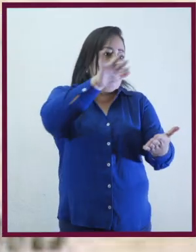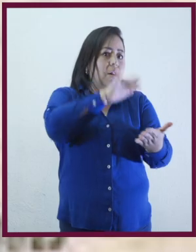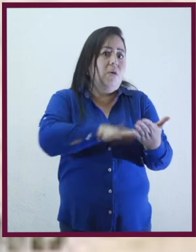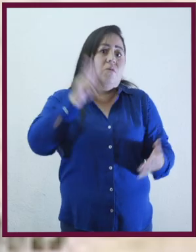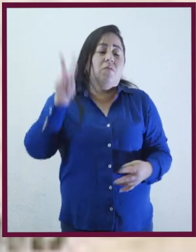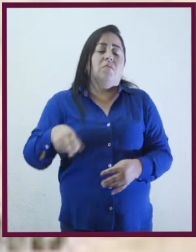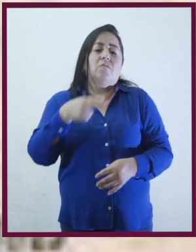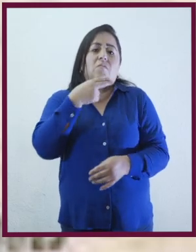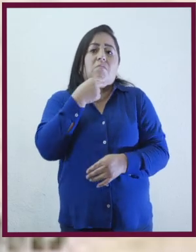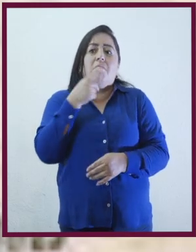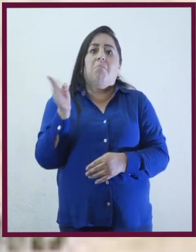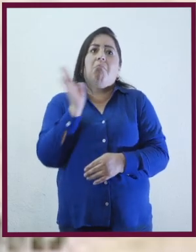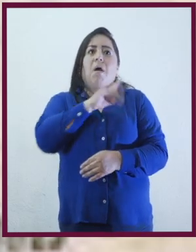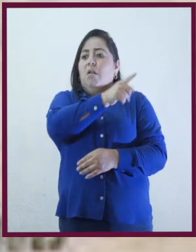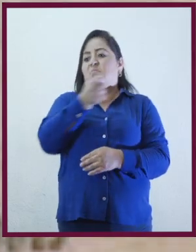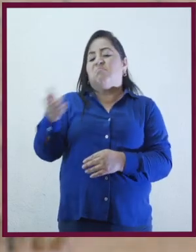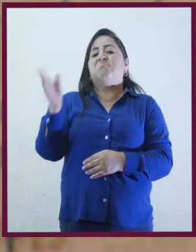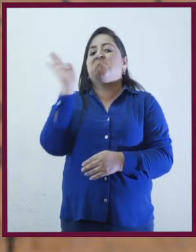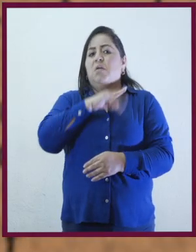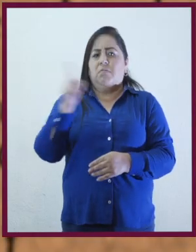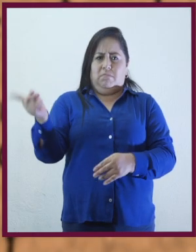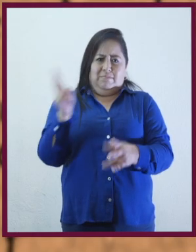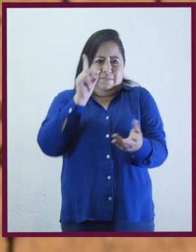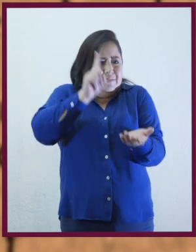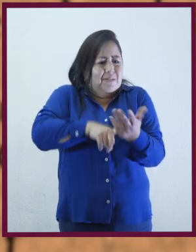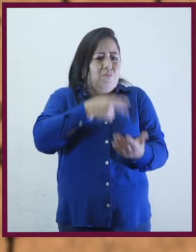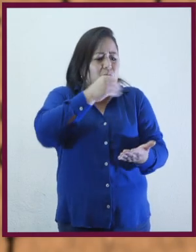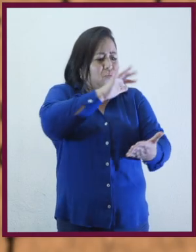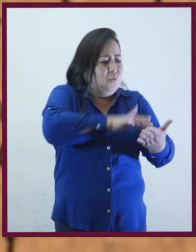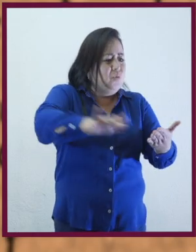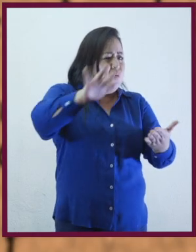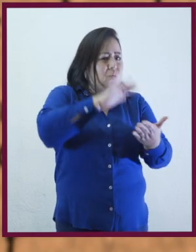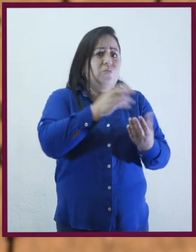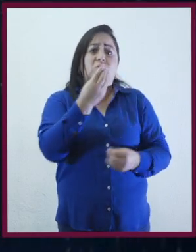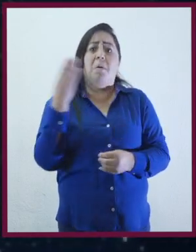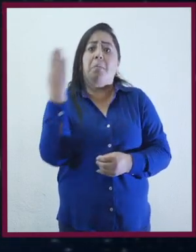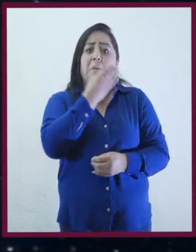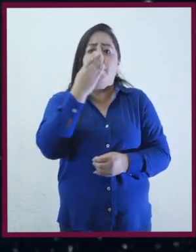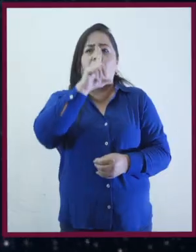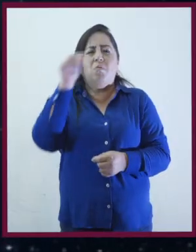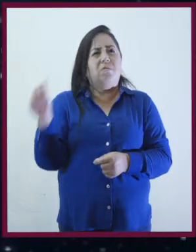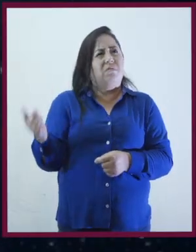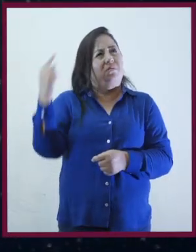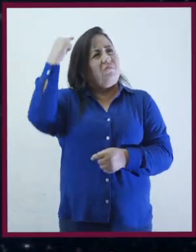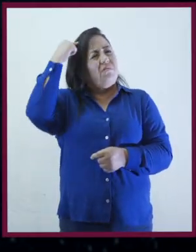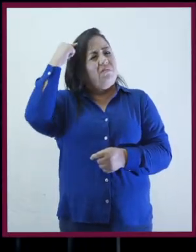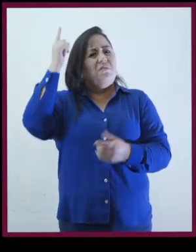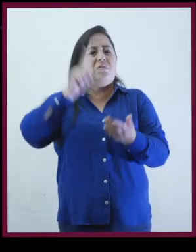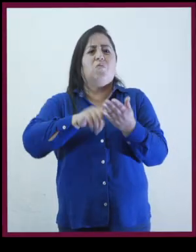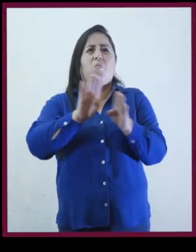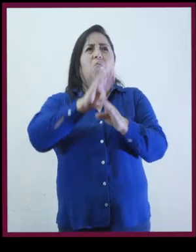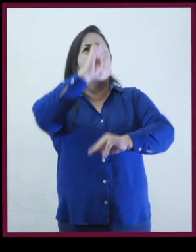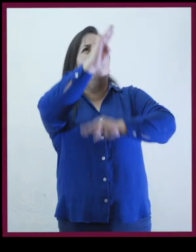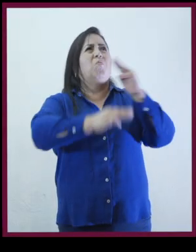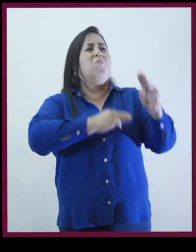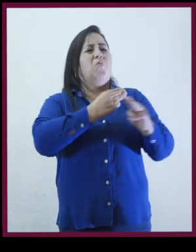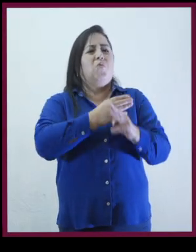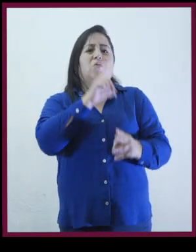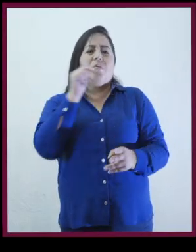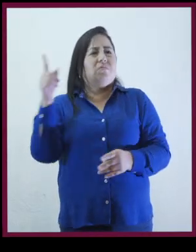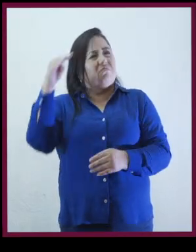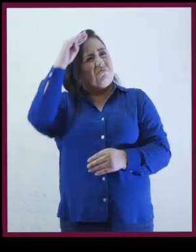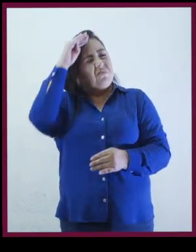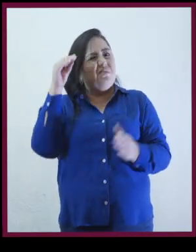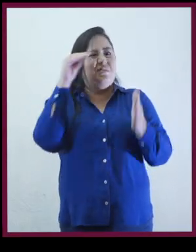su delito. Después de leer varios libros, entre ellos la Biblia, se puso a pensar en el origen del mundo y planteó una